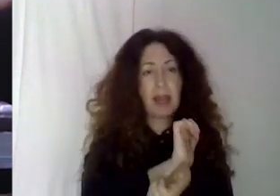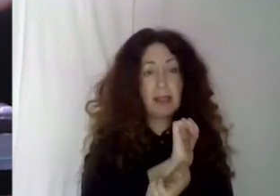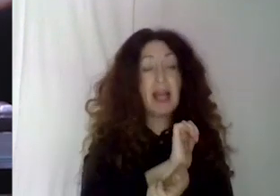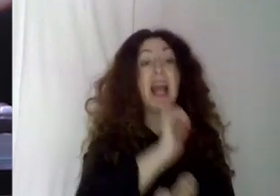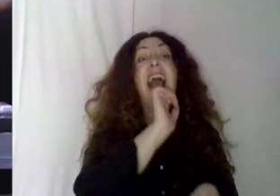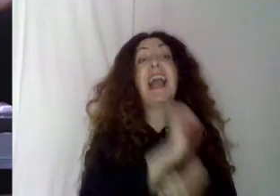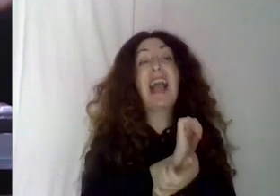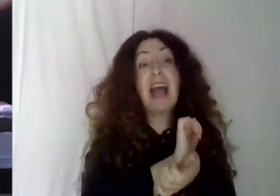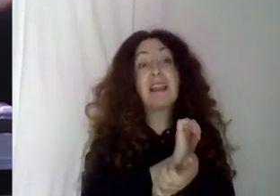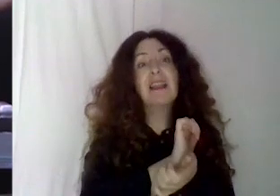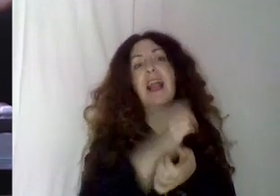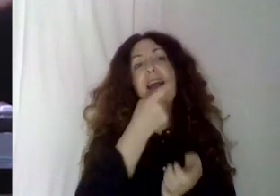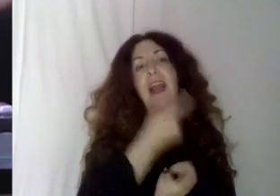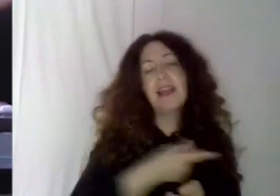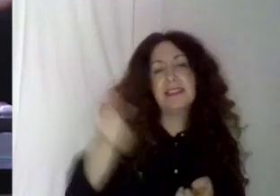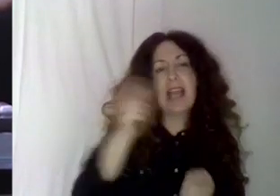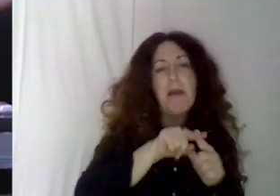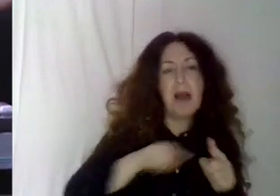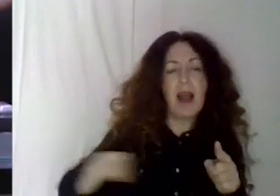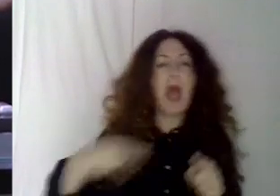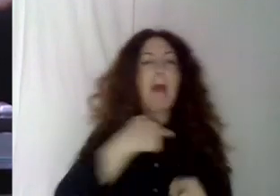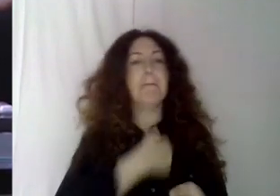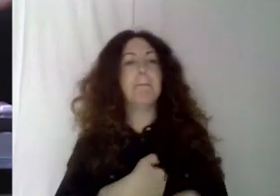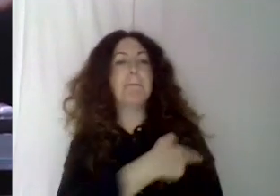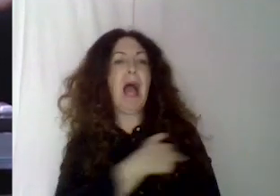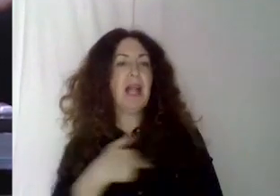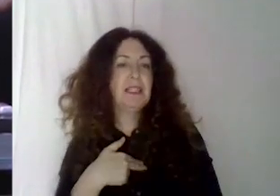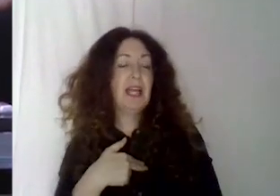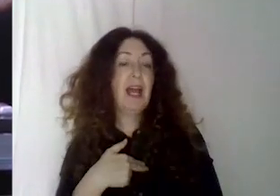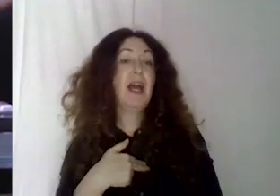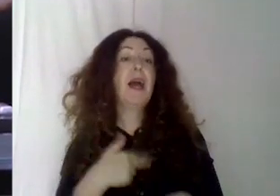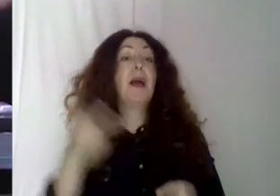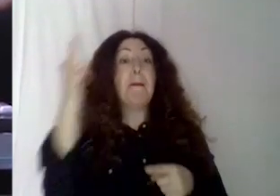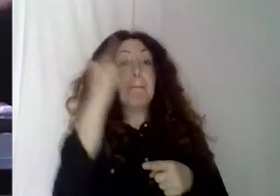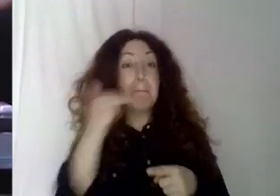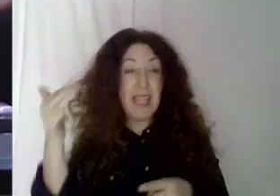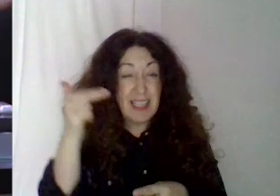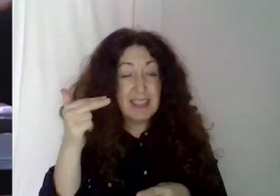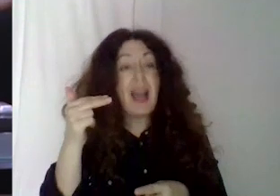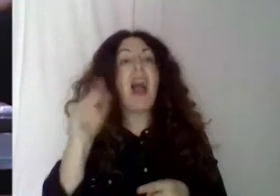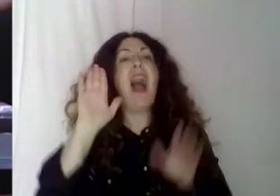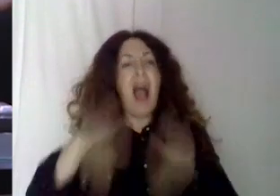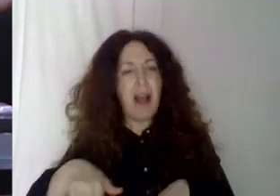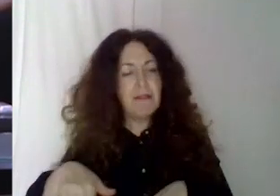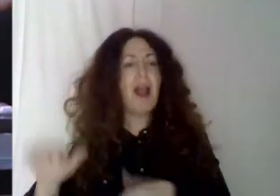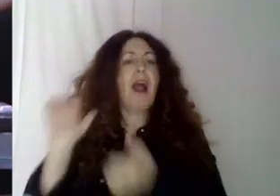encargos, pero el noble al que hirió no perdona y le envía unos esbirros que le dan tal paliza que le dejan por